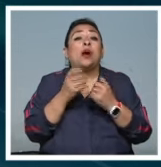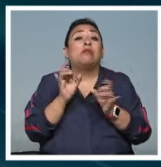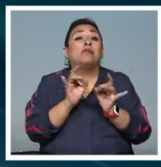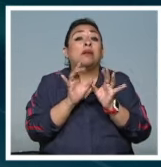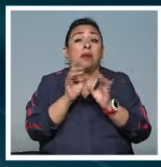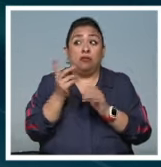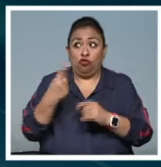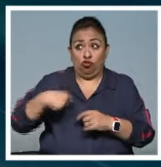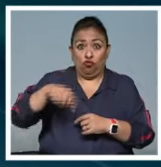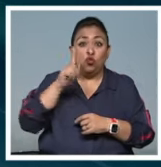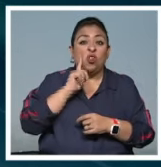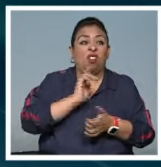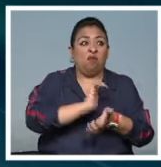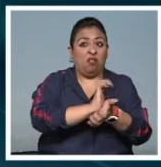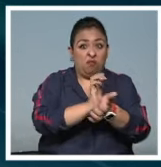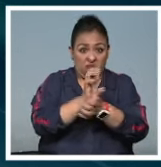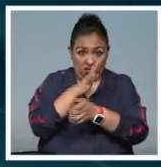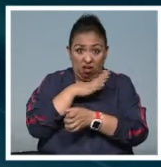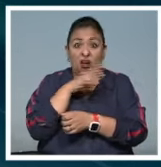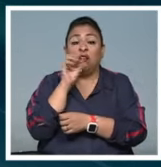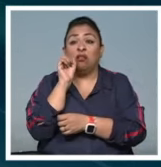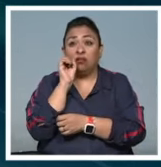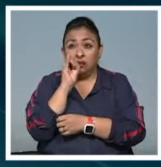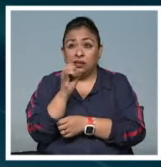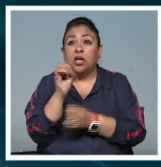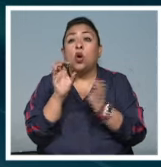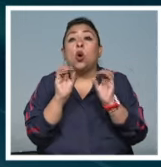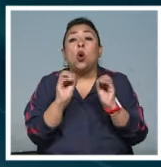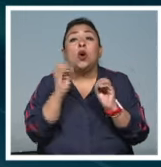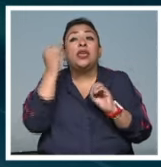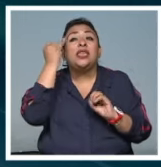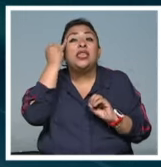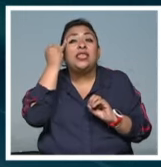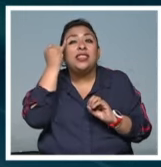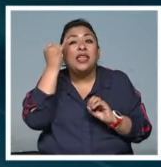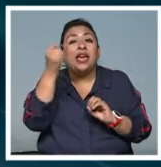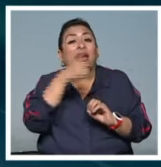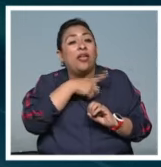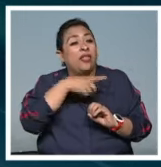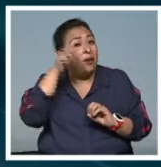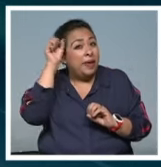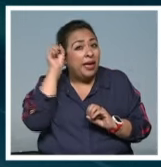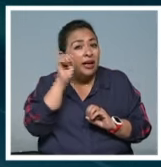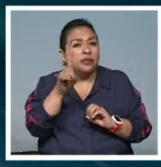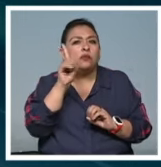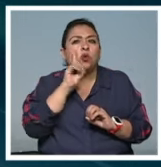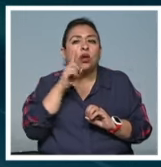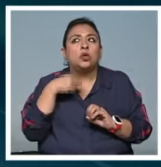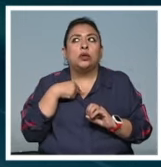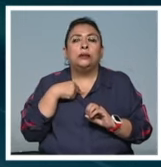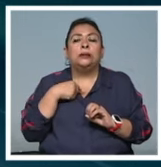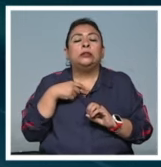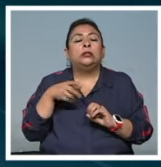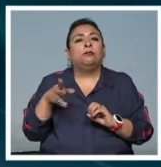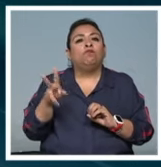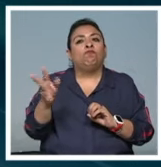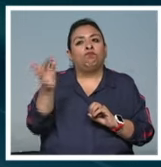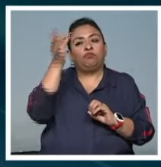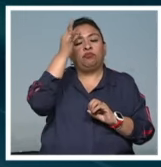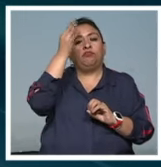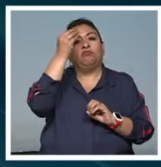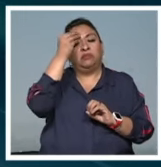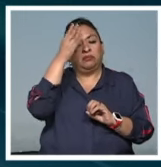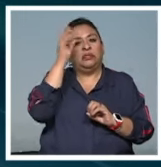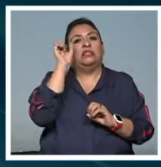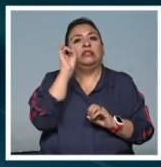nosotras también tenemos, también esas ideas arquetípicas que también nosotros nos compramos, las mujeres,